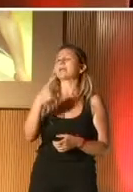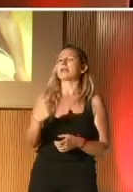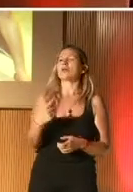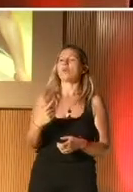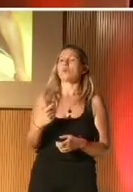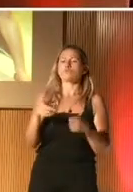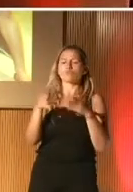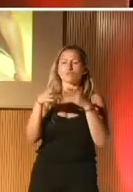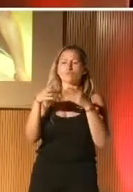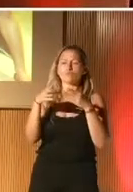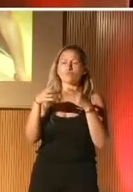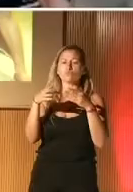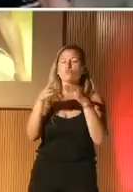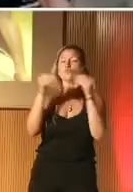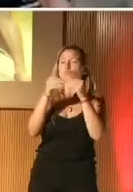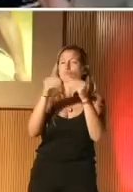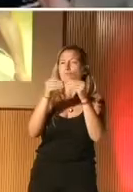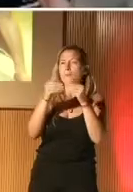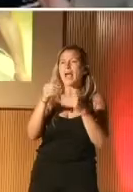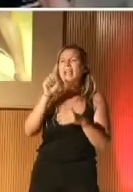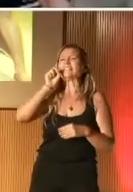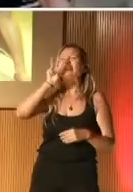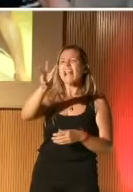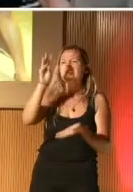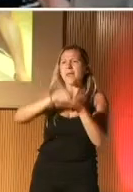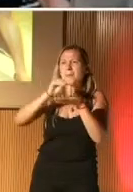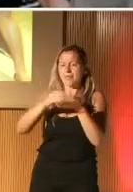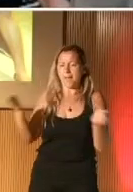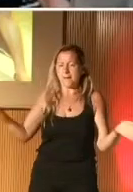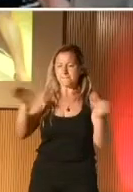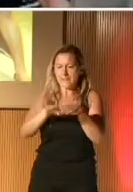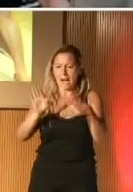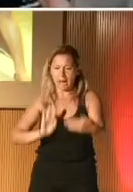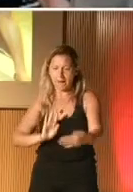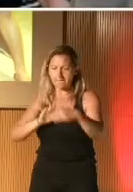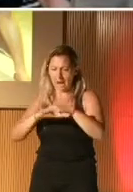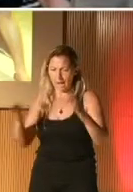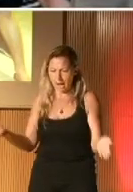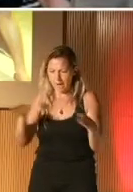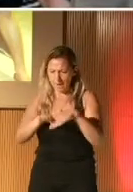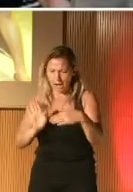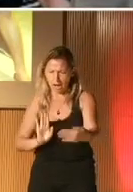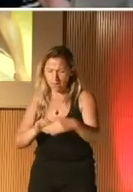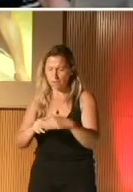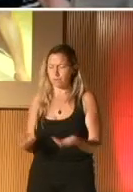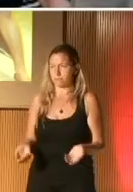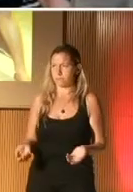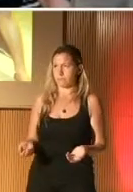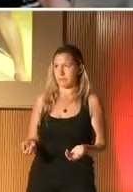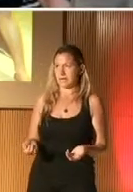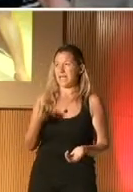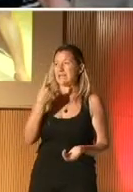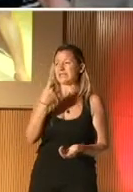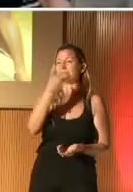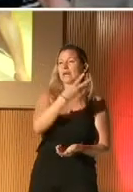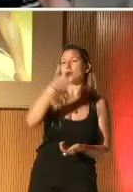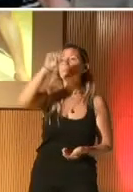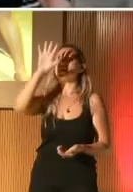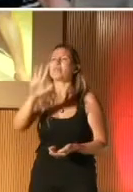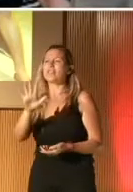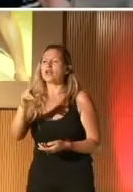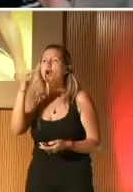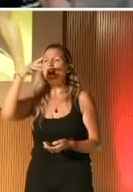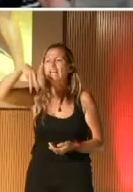trozo de papel 13 veces. 13. Para ello necesitaban 3,5 kilómetros de